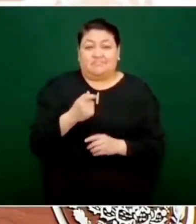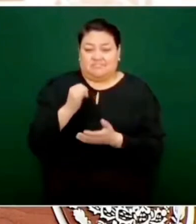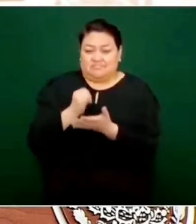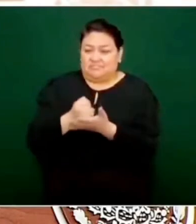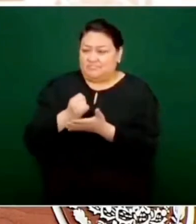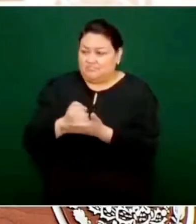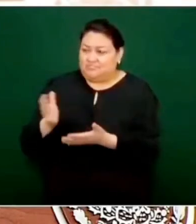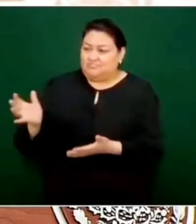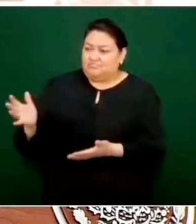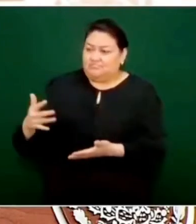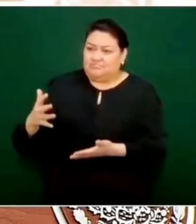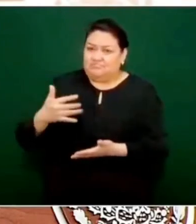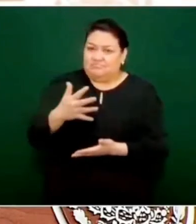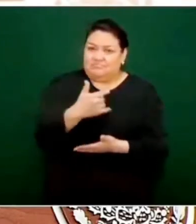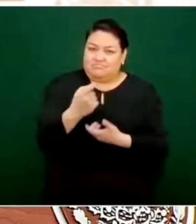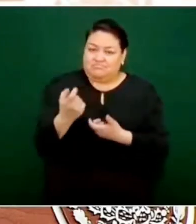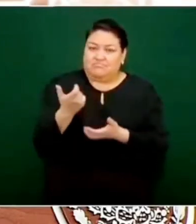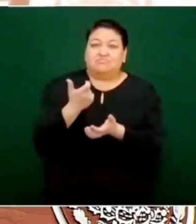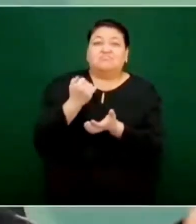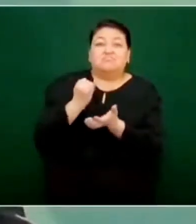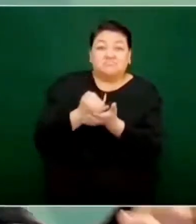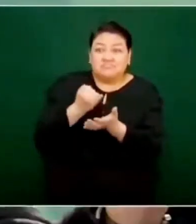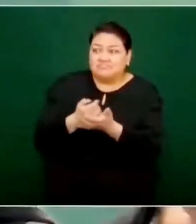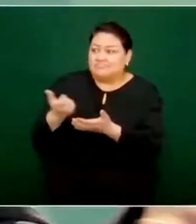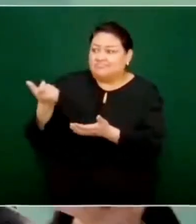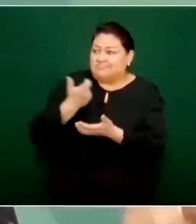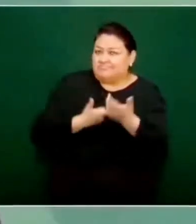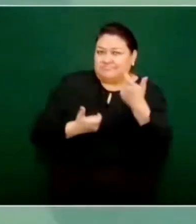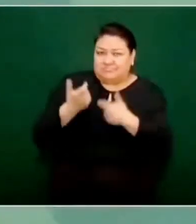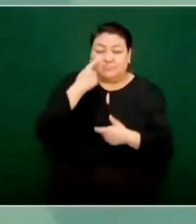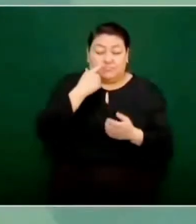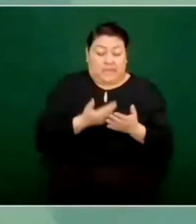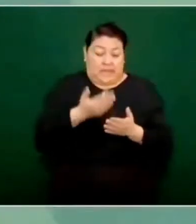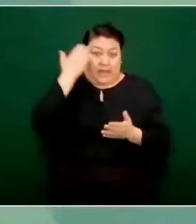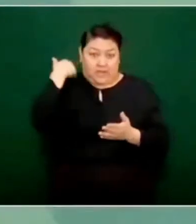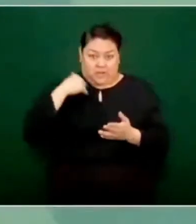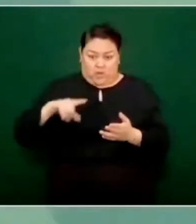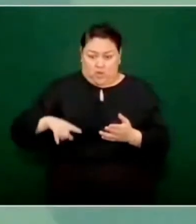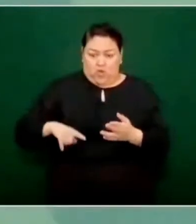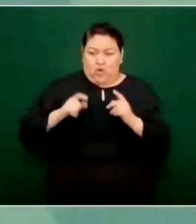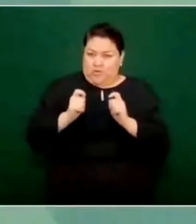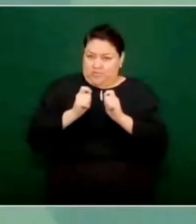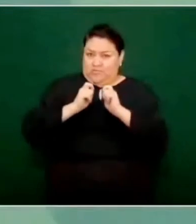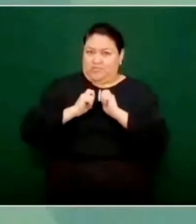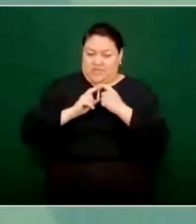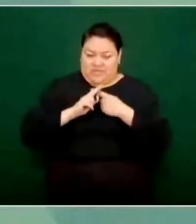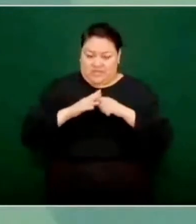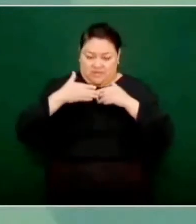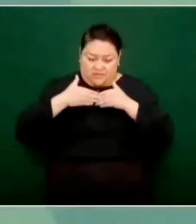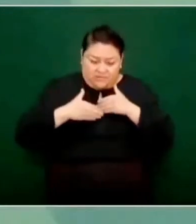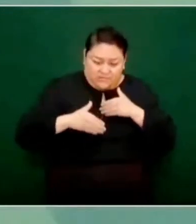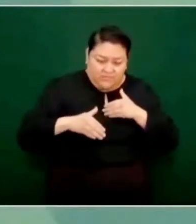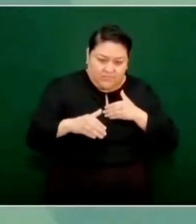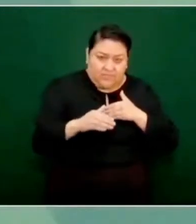ingresos por contribuciones cuando llegamos, de 3 billones